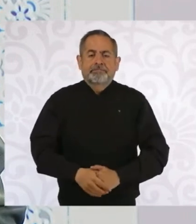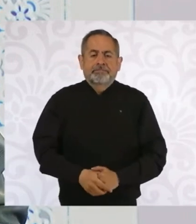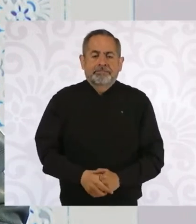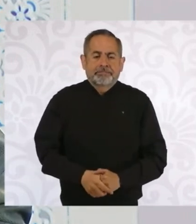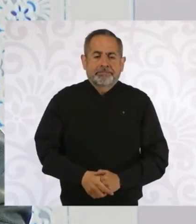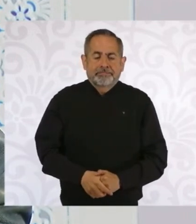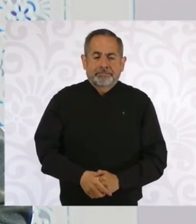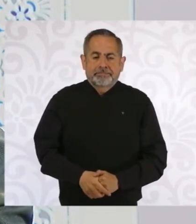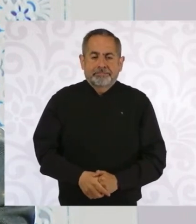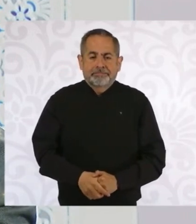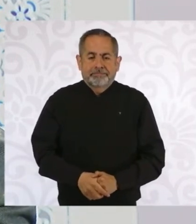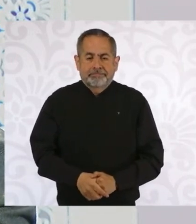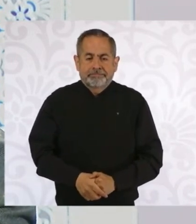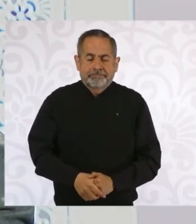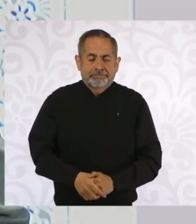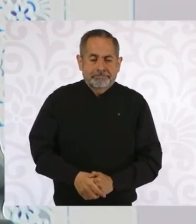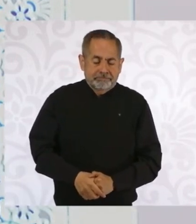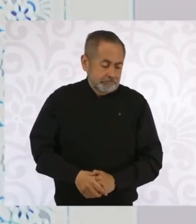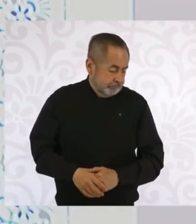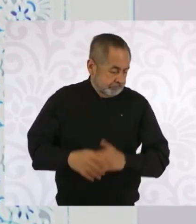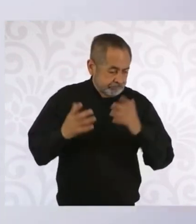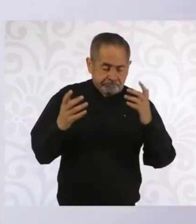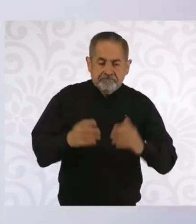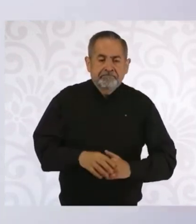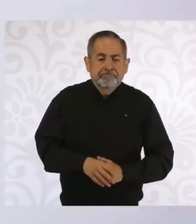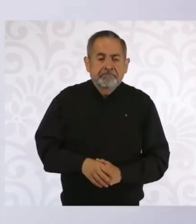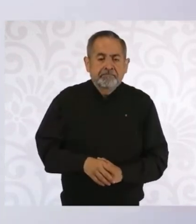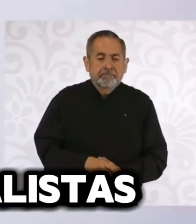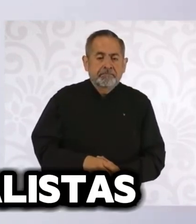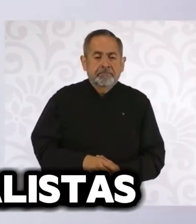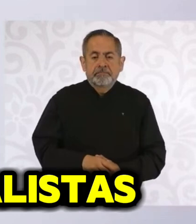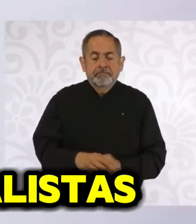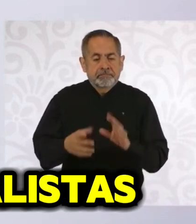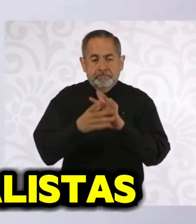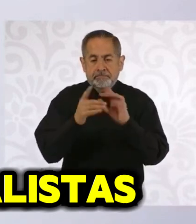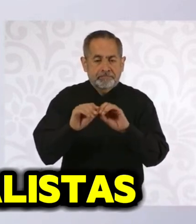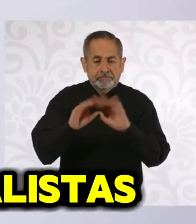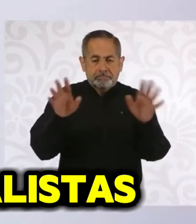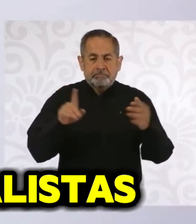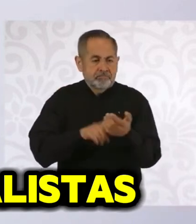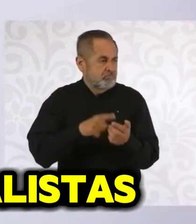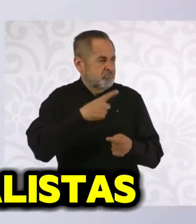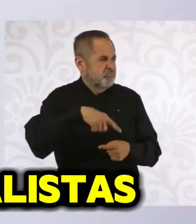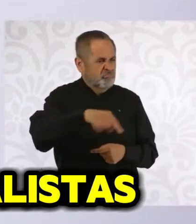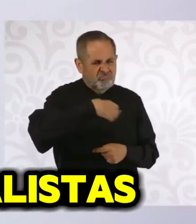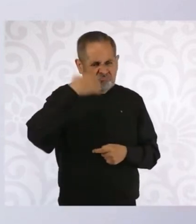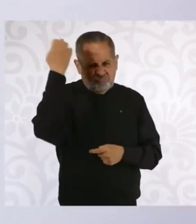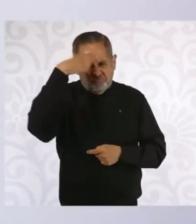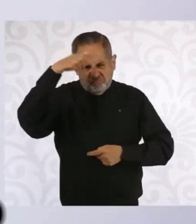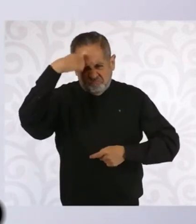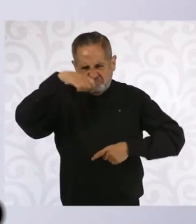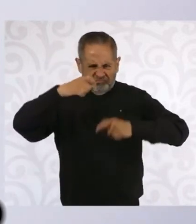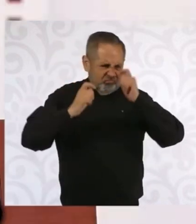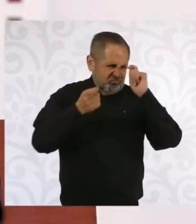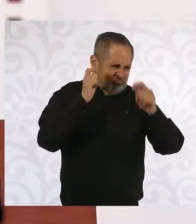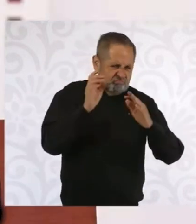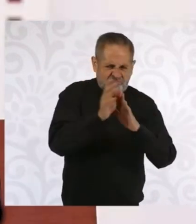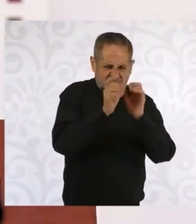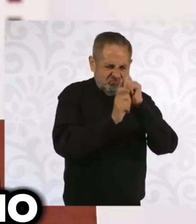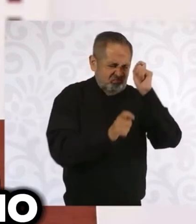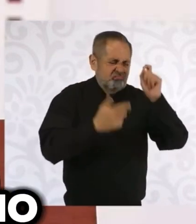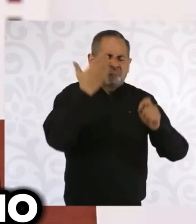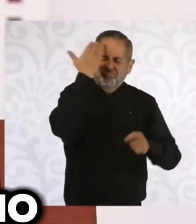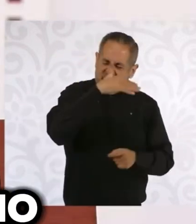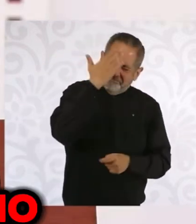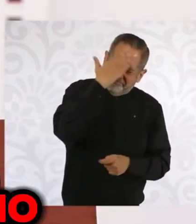Entonces, hay que, por supuesto que hay expertos constitucionalistas, pero